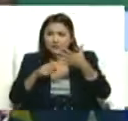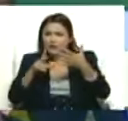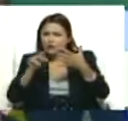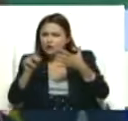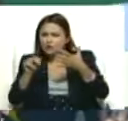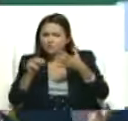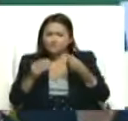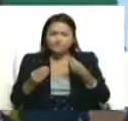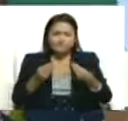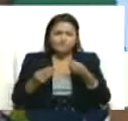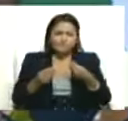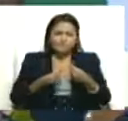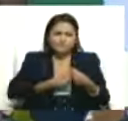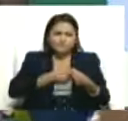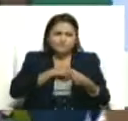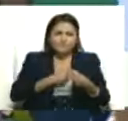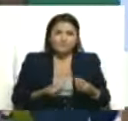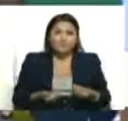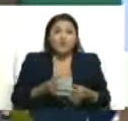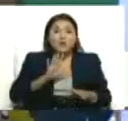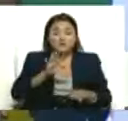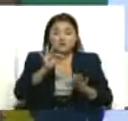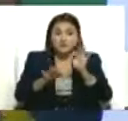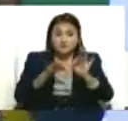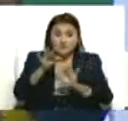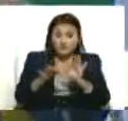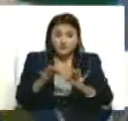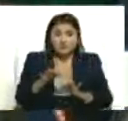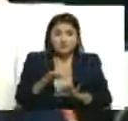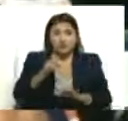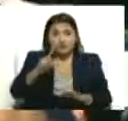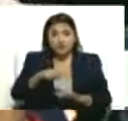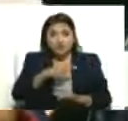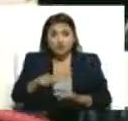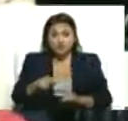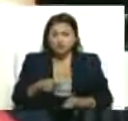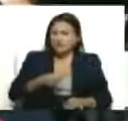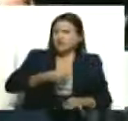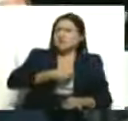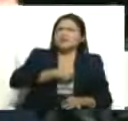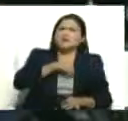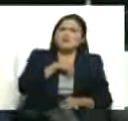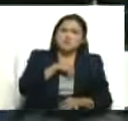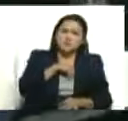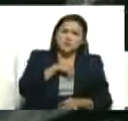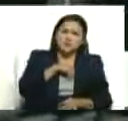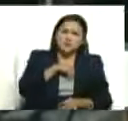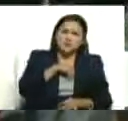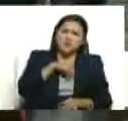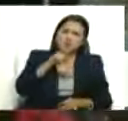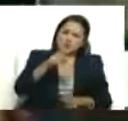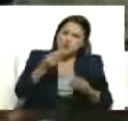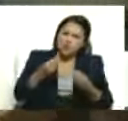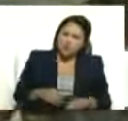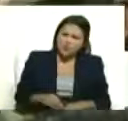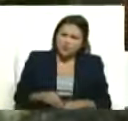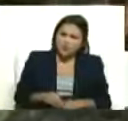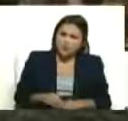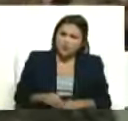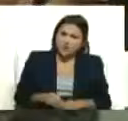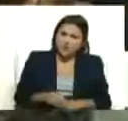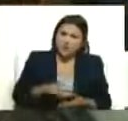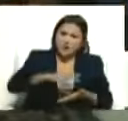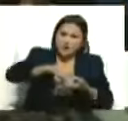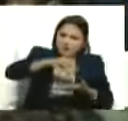eso? Así dicen, ¿verdad? Claro, ¿cómo es eso? ¿Tú estás de acuerdo con el laudo arbitral de